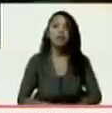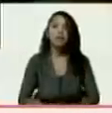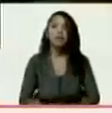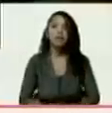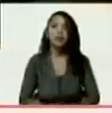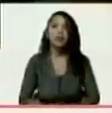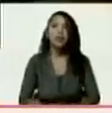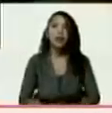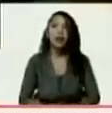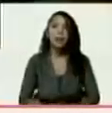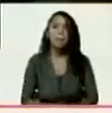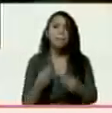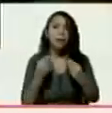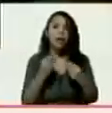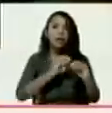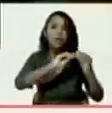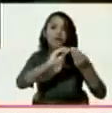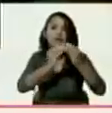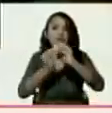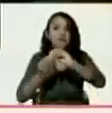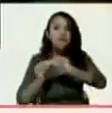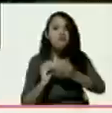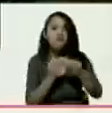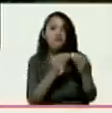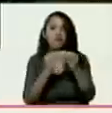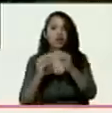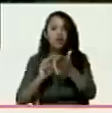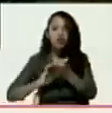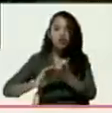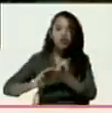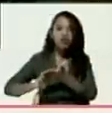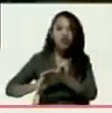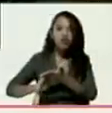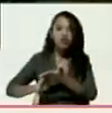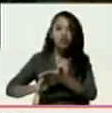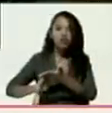para que se restablezca el